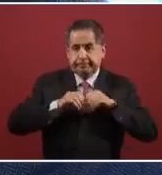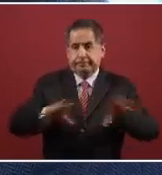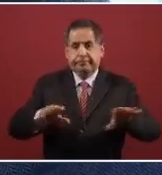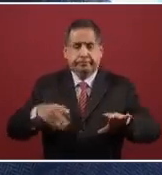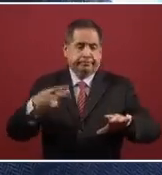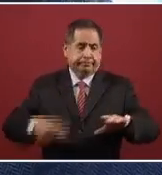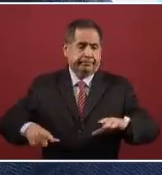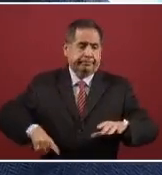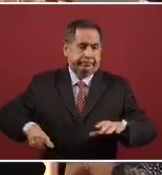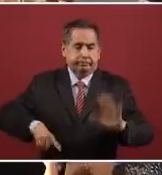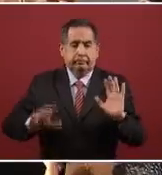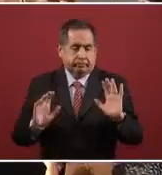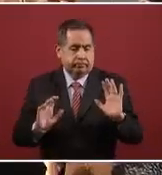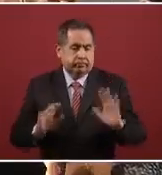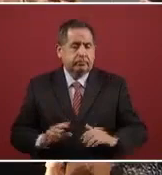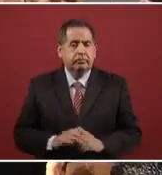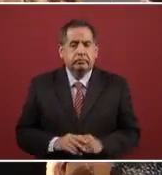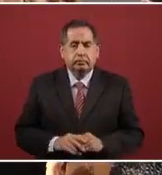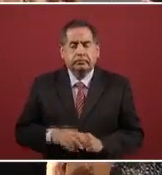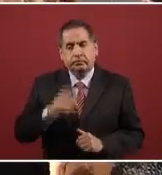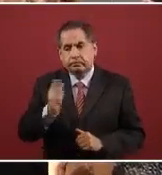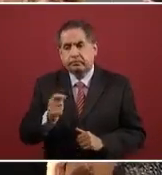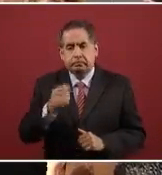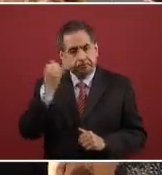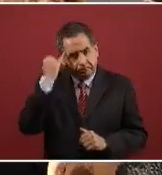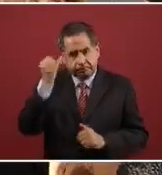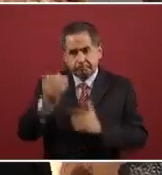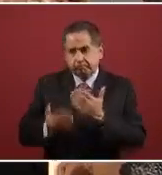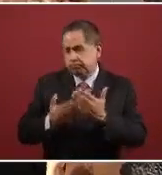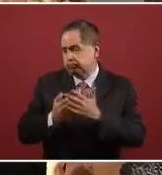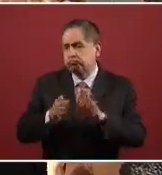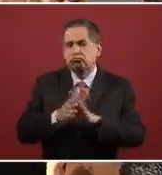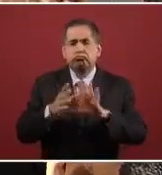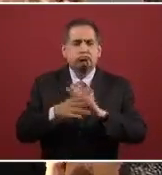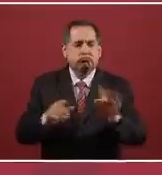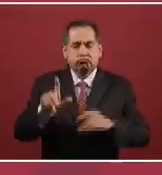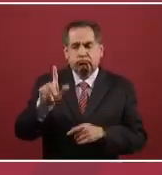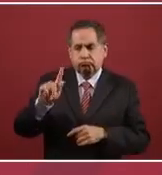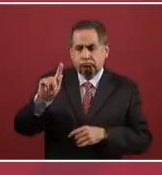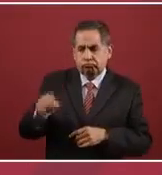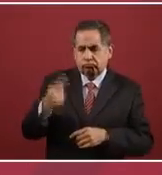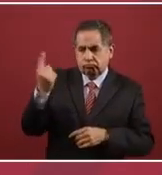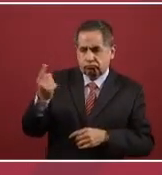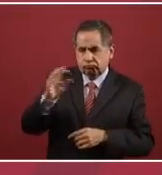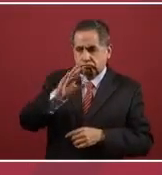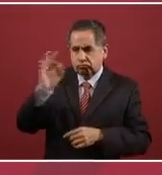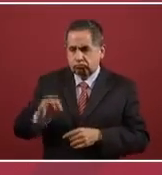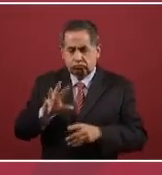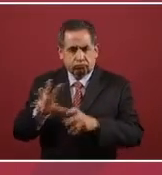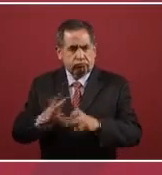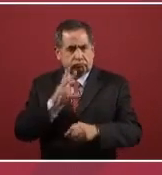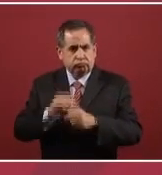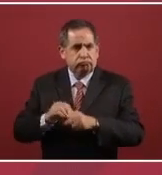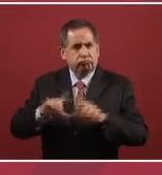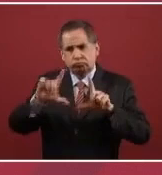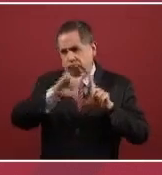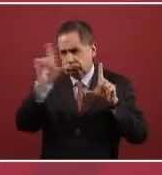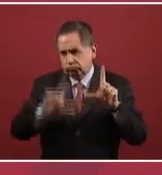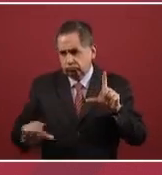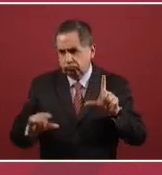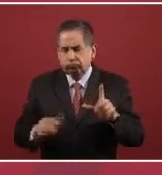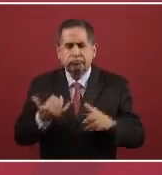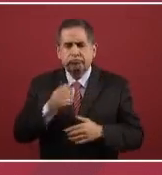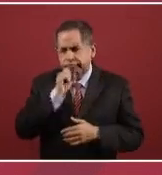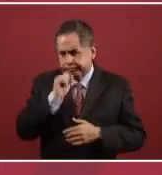públicos del país. Se pretende tener un alcance del 71% de la cobertura del territorio nacional